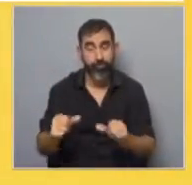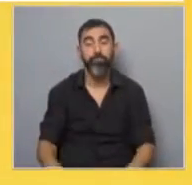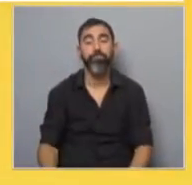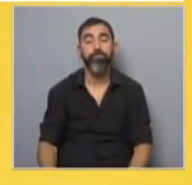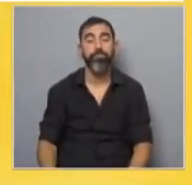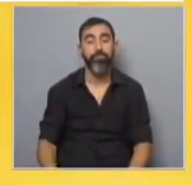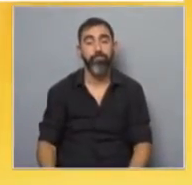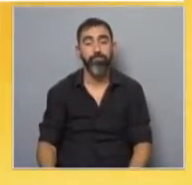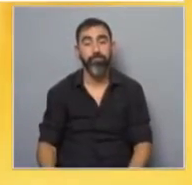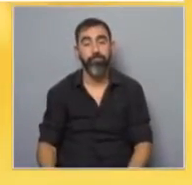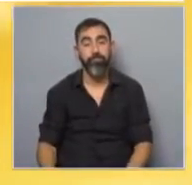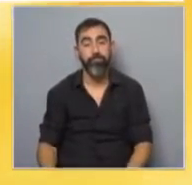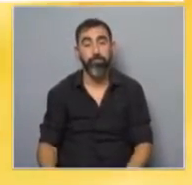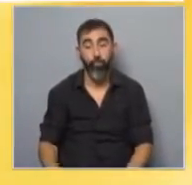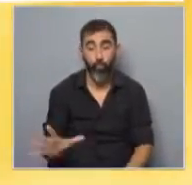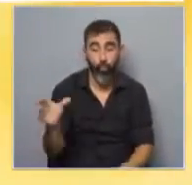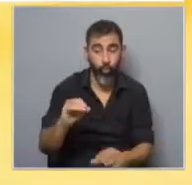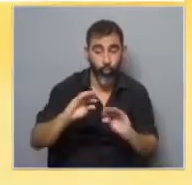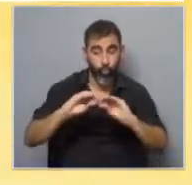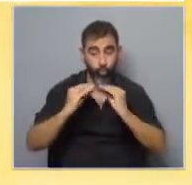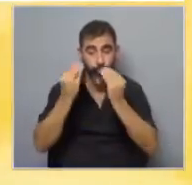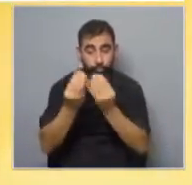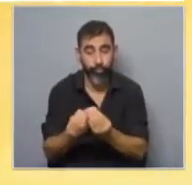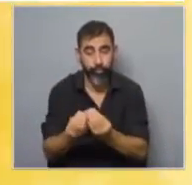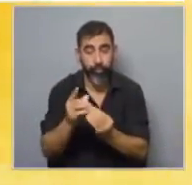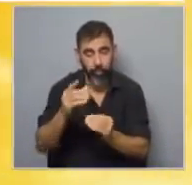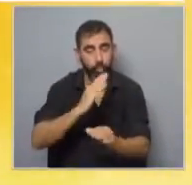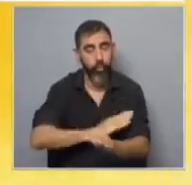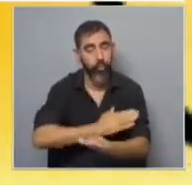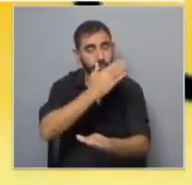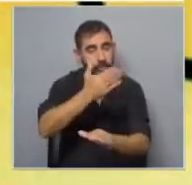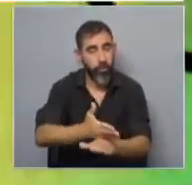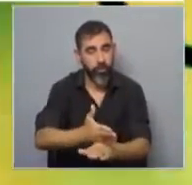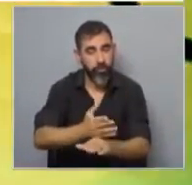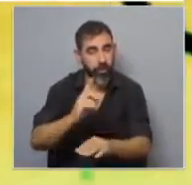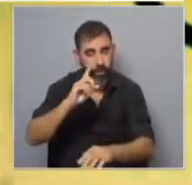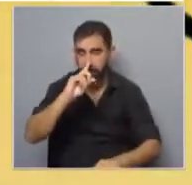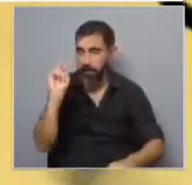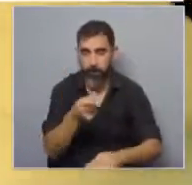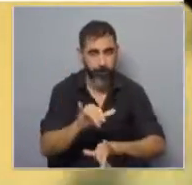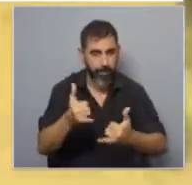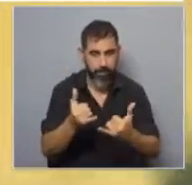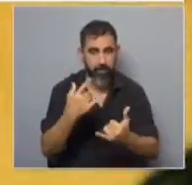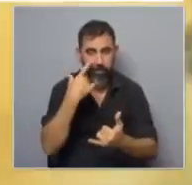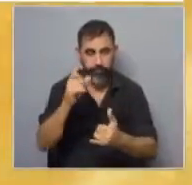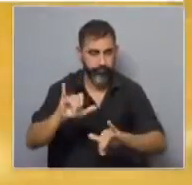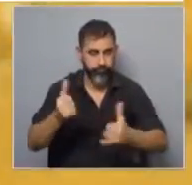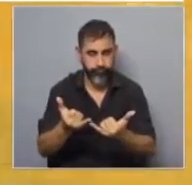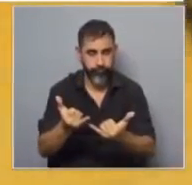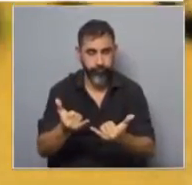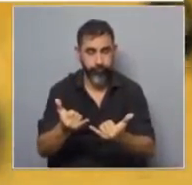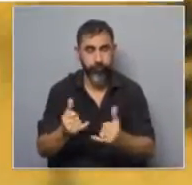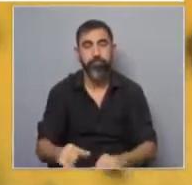realizar. Entonces, todo eso, esas fueron consecuencias muy inmediatas, muy notorias, que